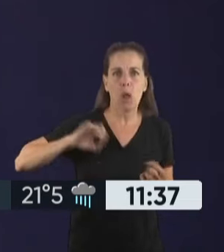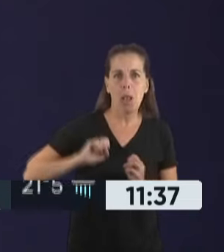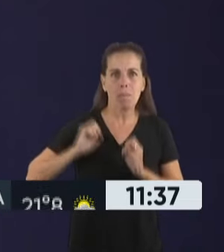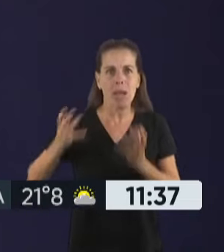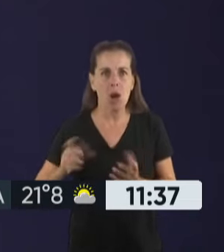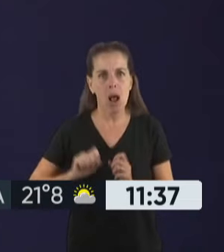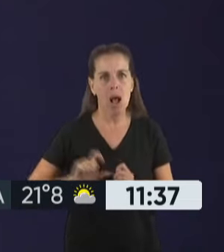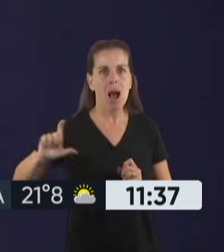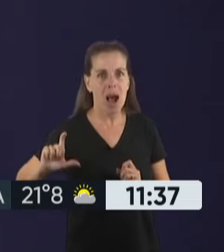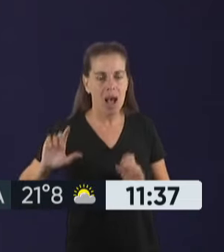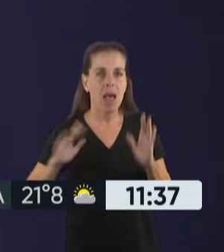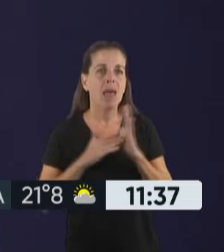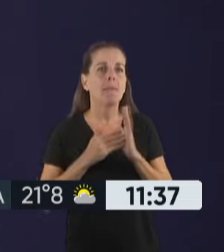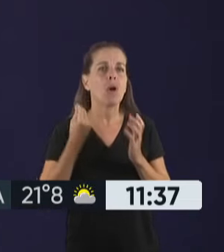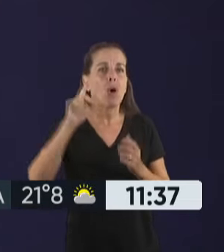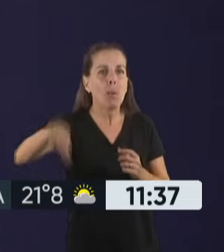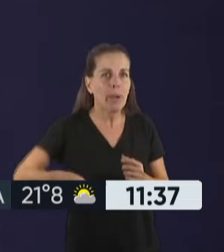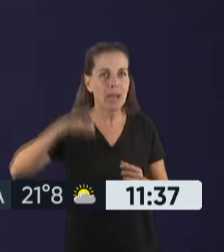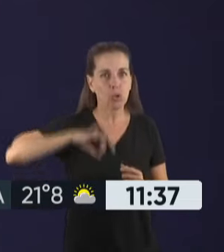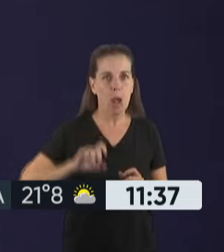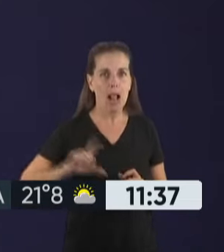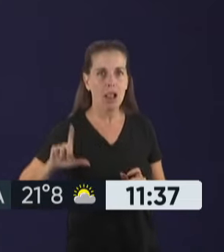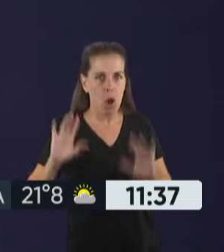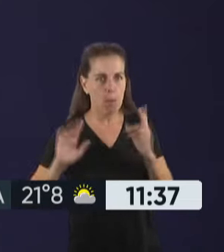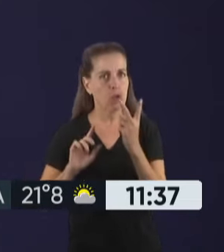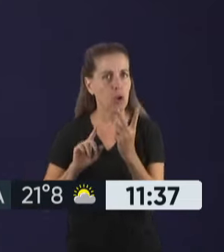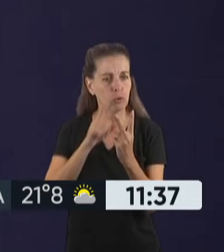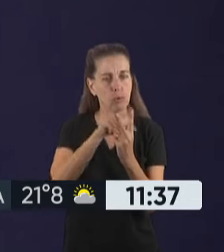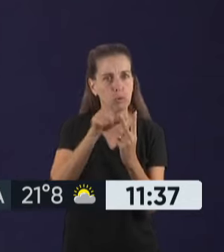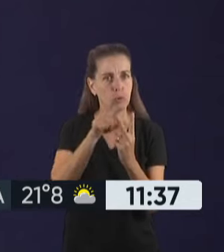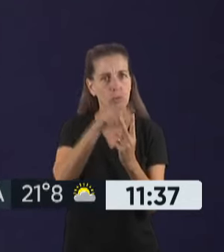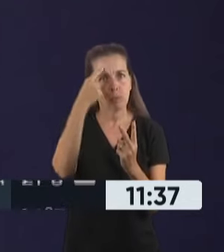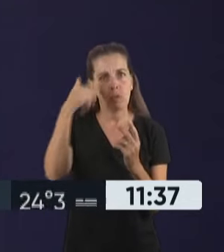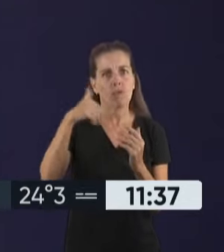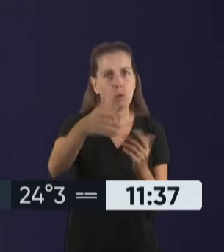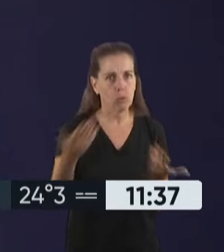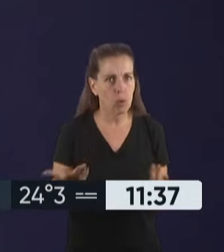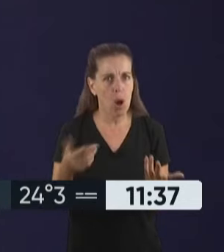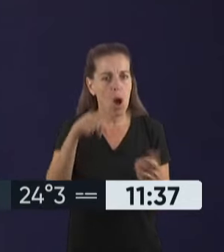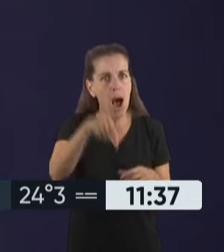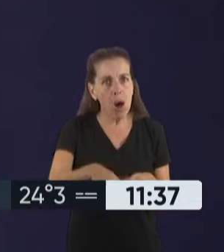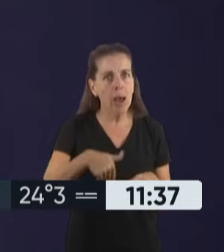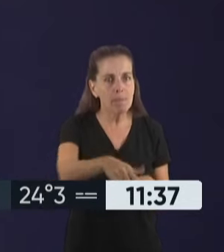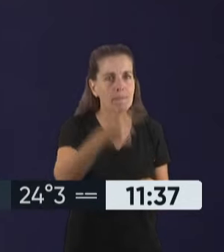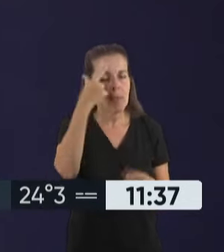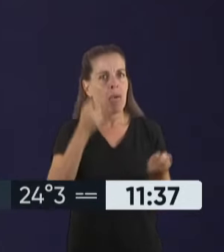con dos cuestiones en el largo en el mediano y largo plazo con un mejor nivel de capacitación educación